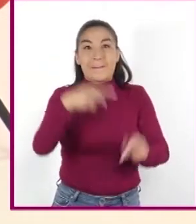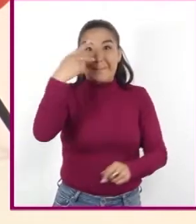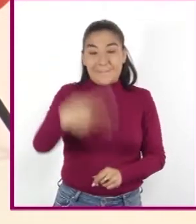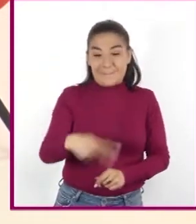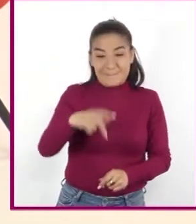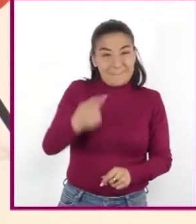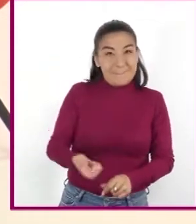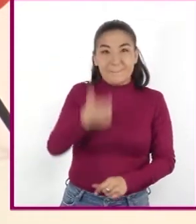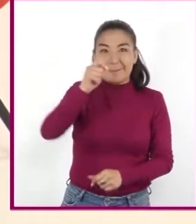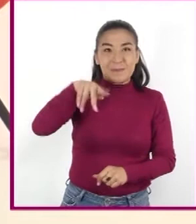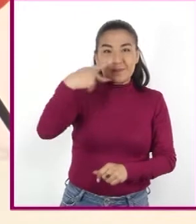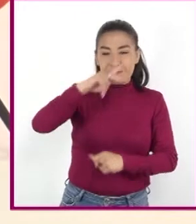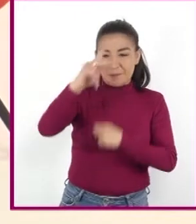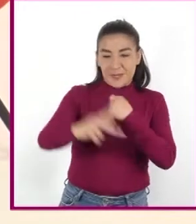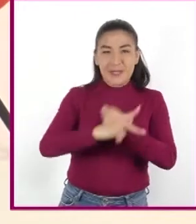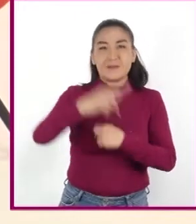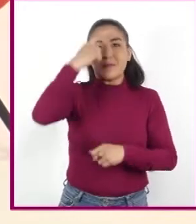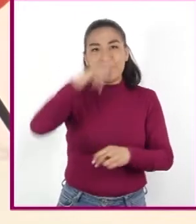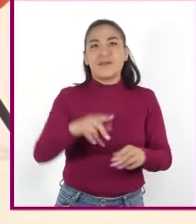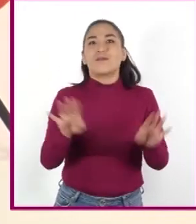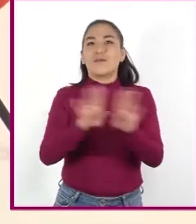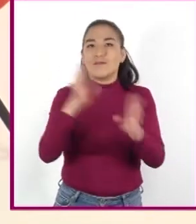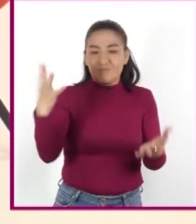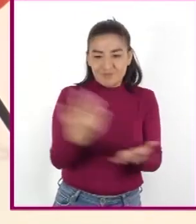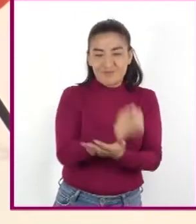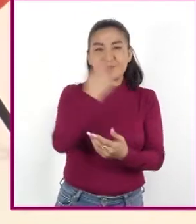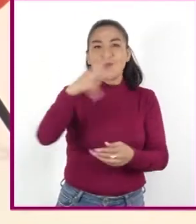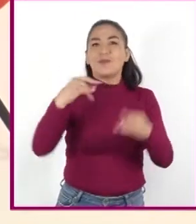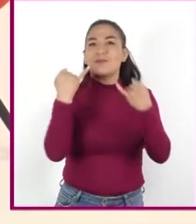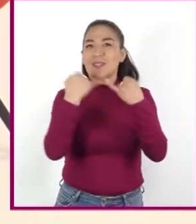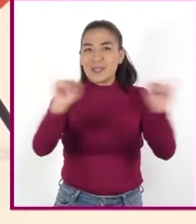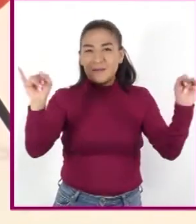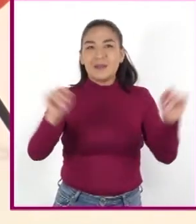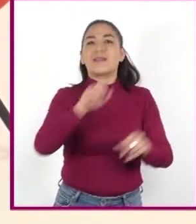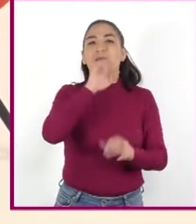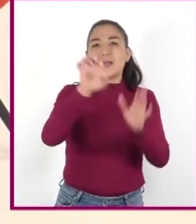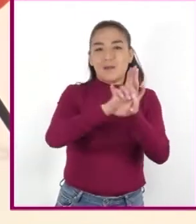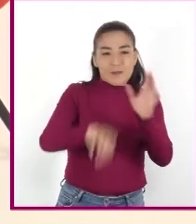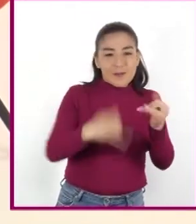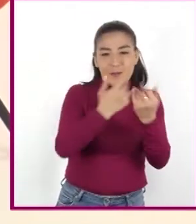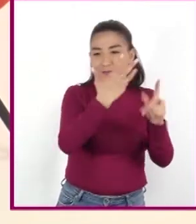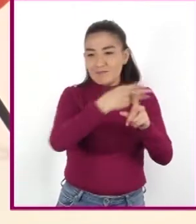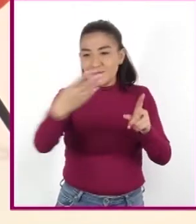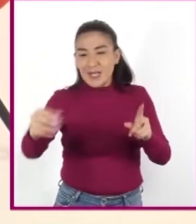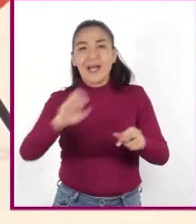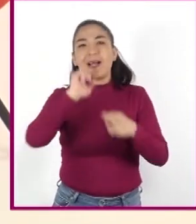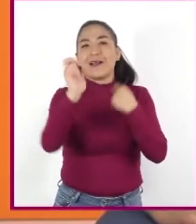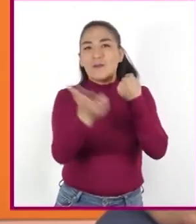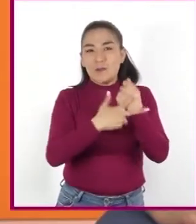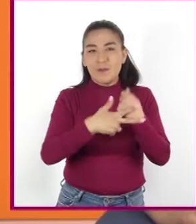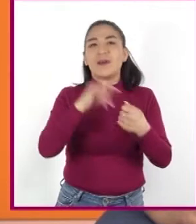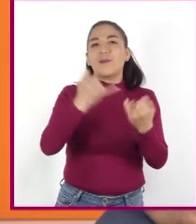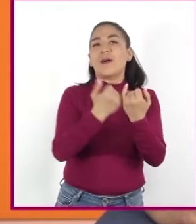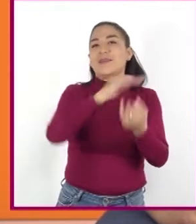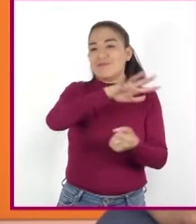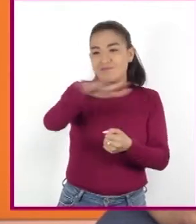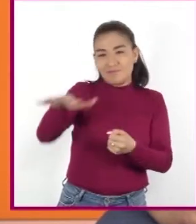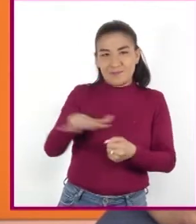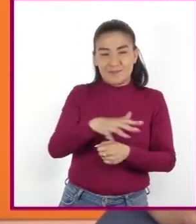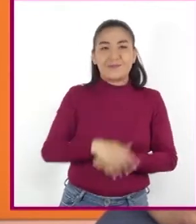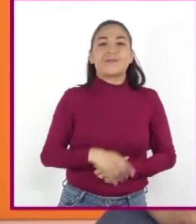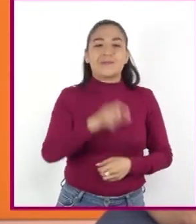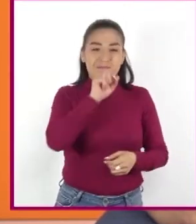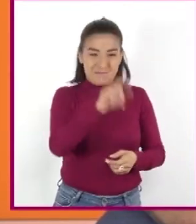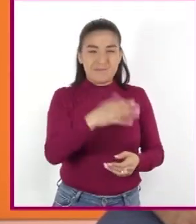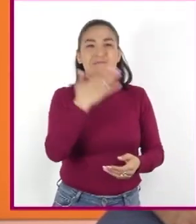en lograr su independencia y un ejemplo a seguir para Europa y los demás países de América. Muy bien, maestra. Le anoto